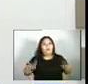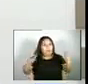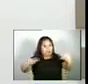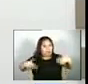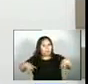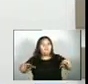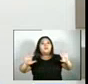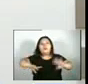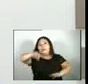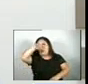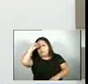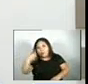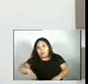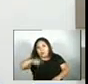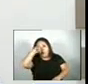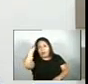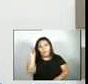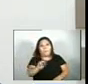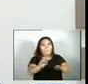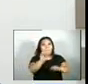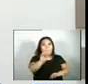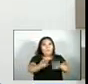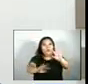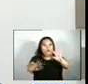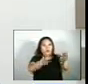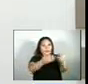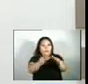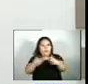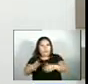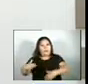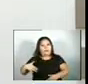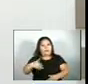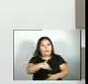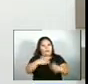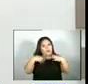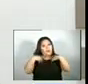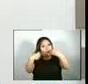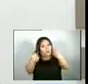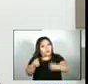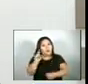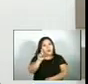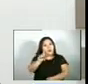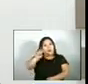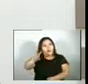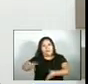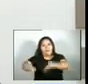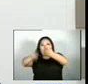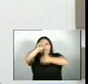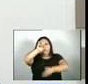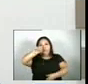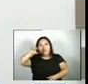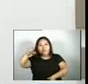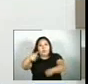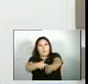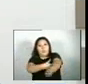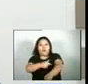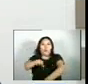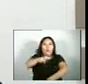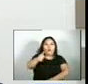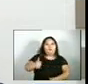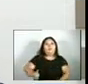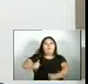estado trabajando en las 28 maternidades del Ministerio de Salud, en las 12 del Seguro Social y en las 2 del Hospital Militar.